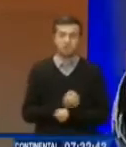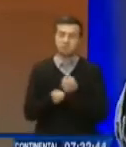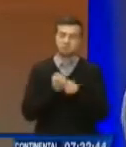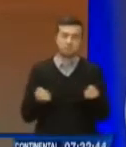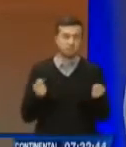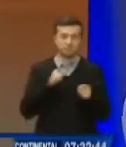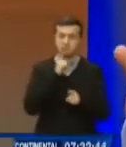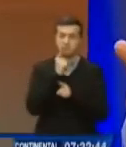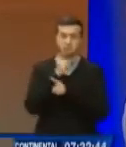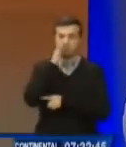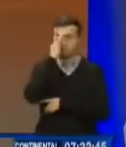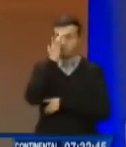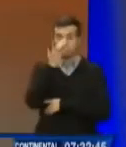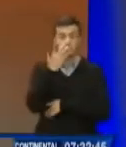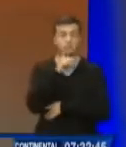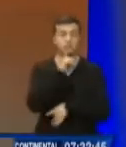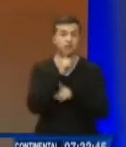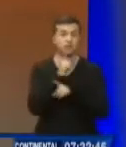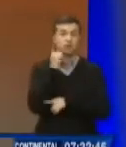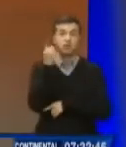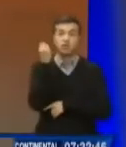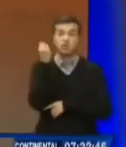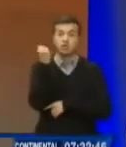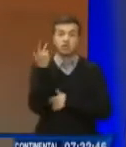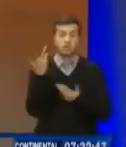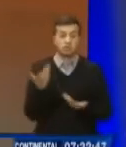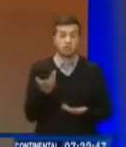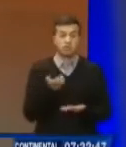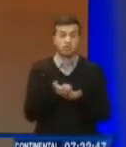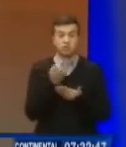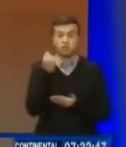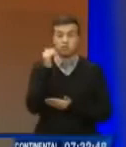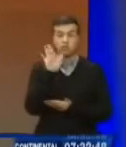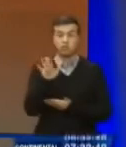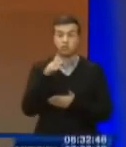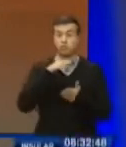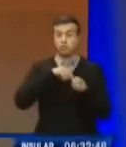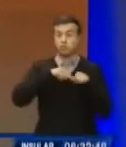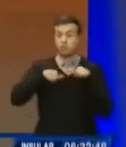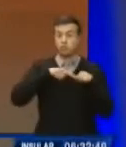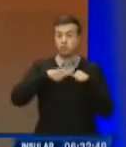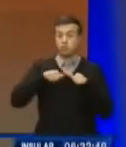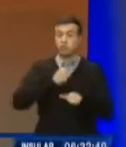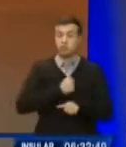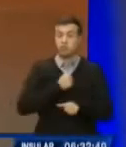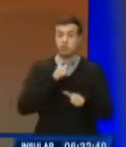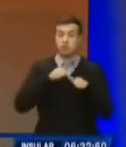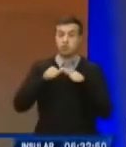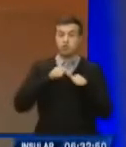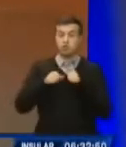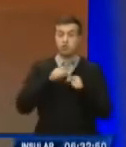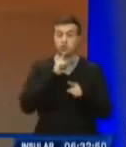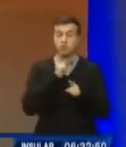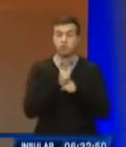porque incluso hay unos recursos económicos que el propio tesorero de la conmebol